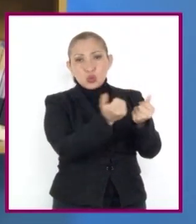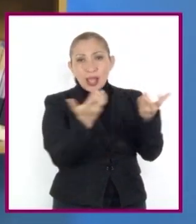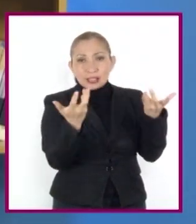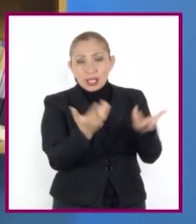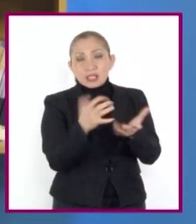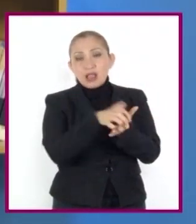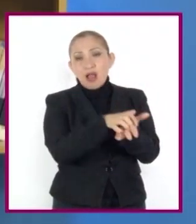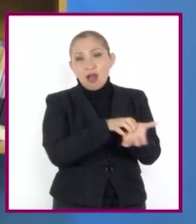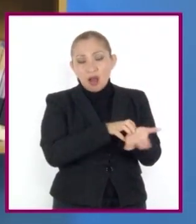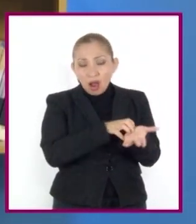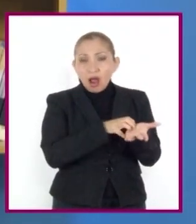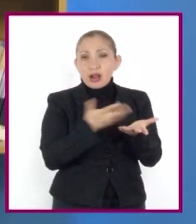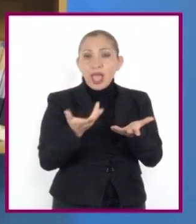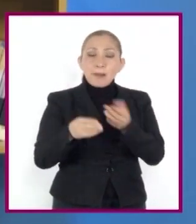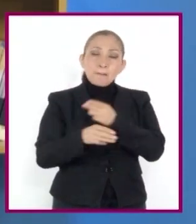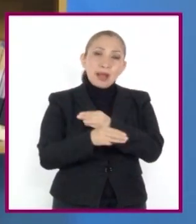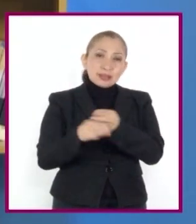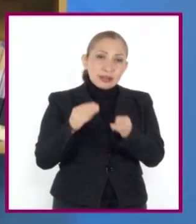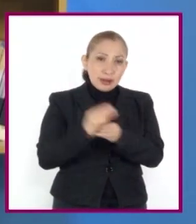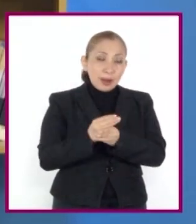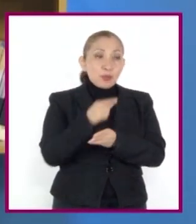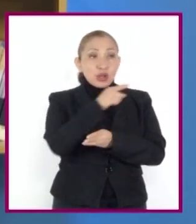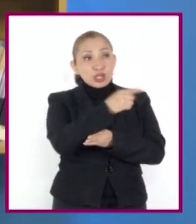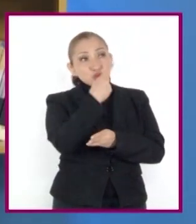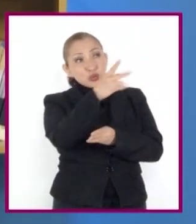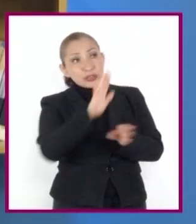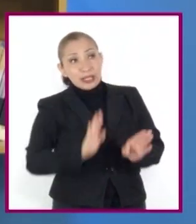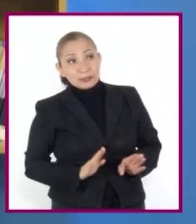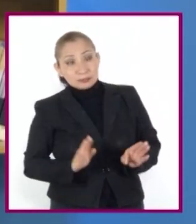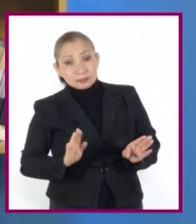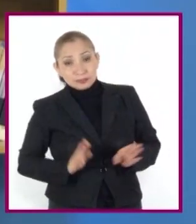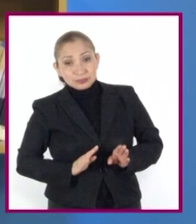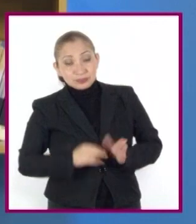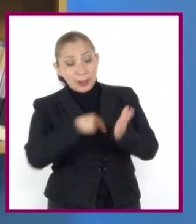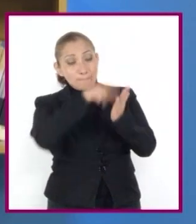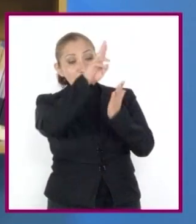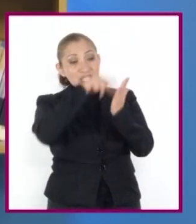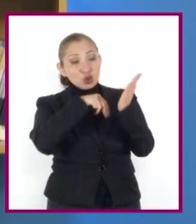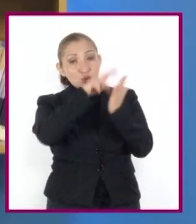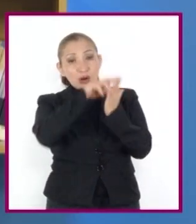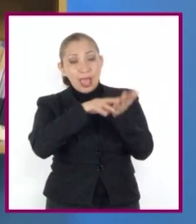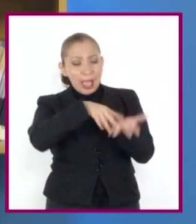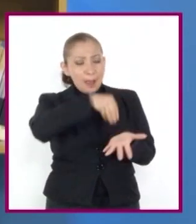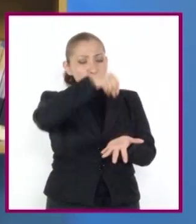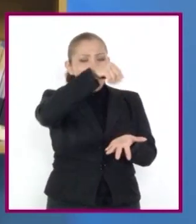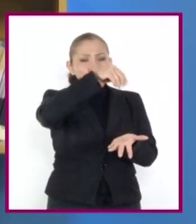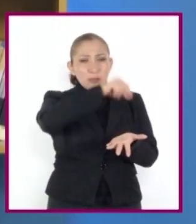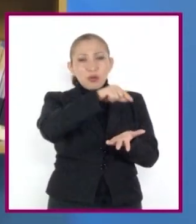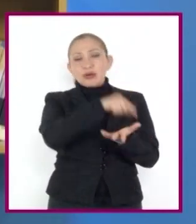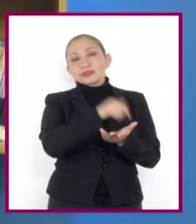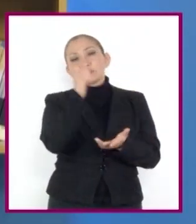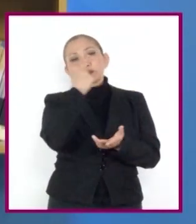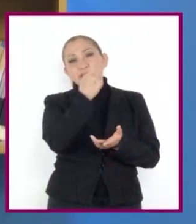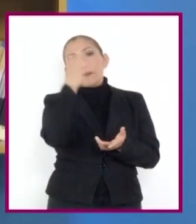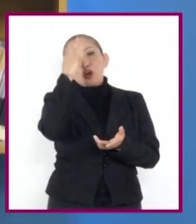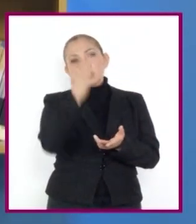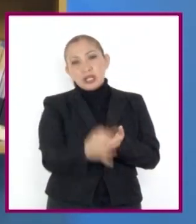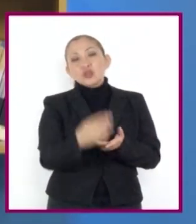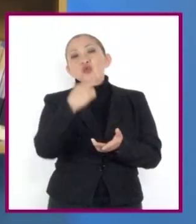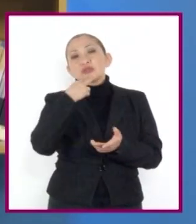y ahorra en insumos, ya que por sus características las pinturas en polvo son